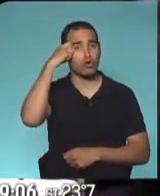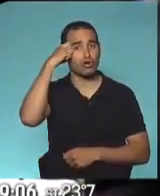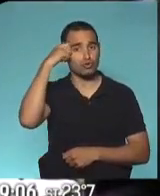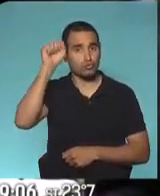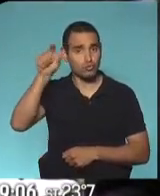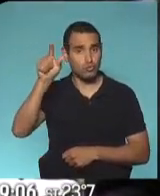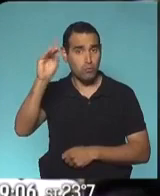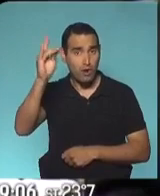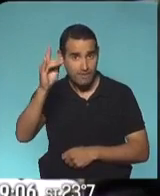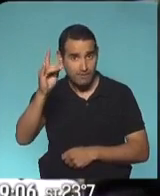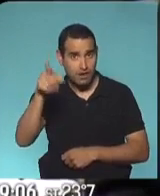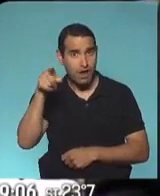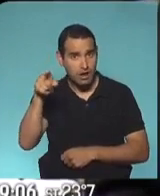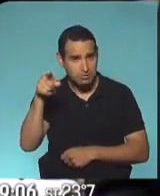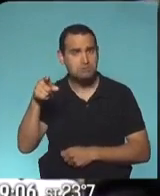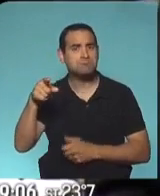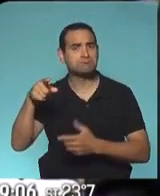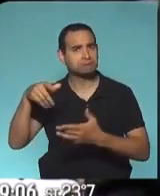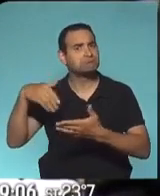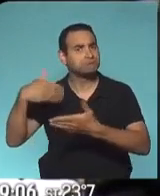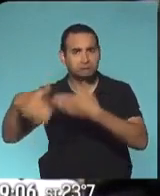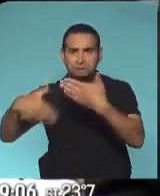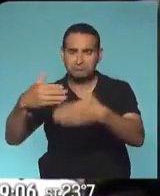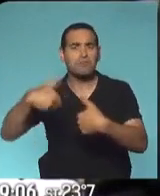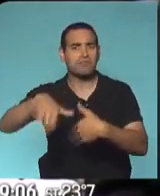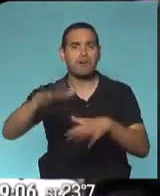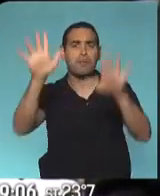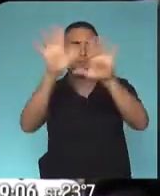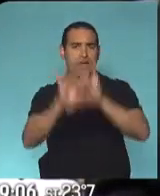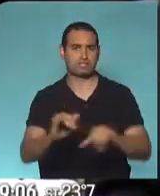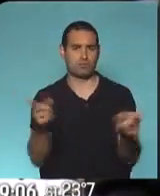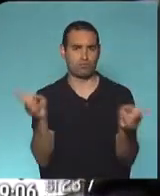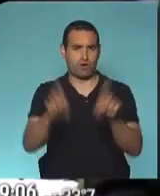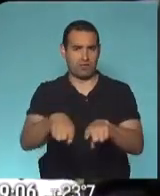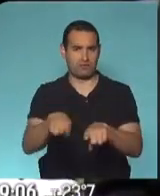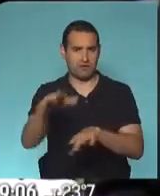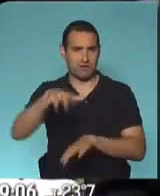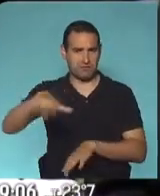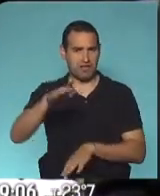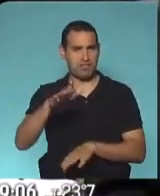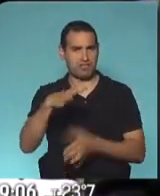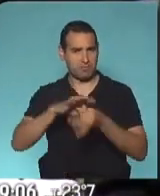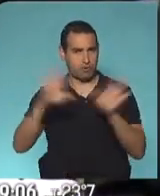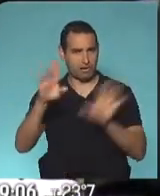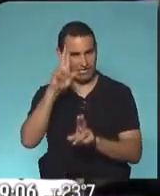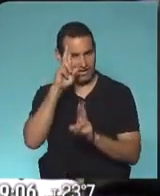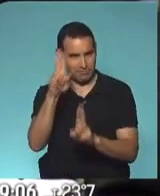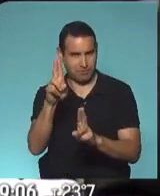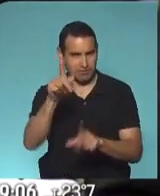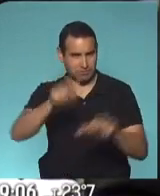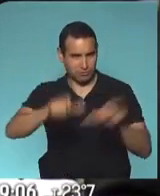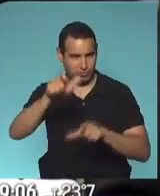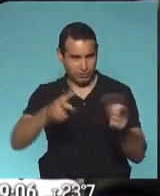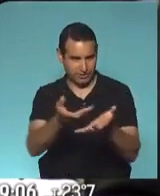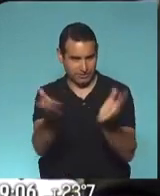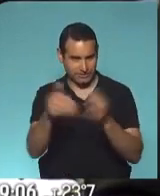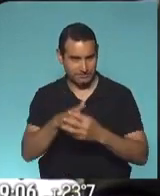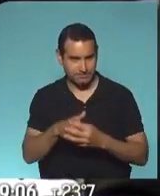es el que restablecerá la paz democrática respetando la voluntad de los bolivianos